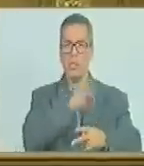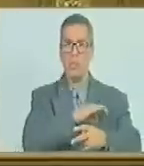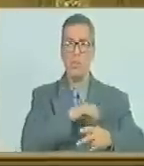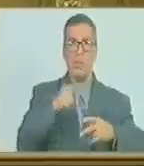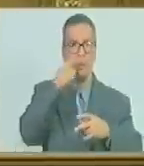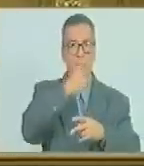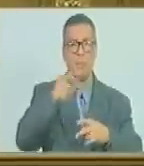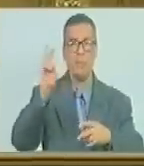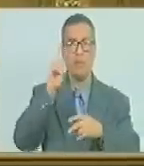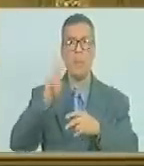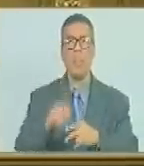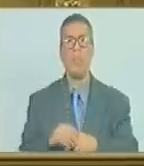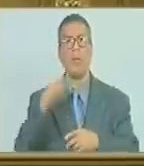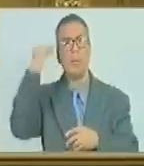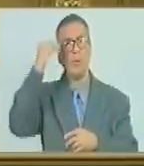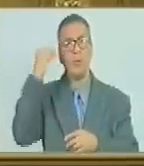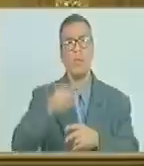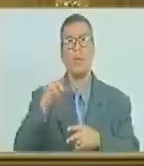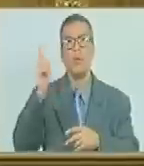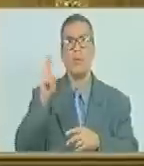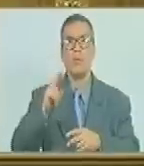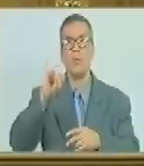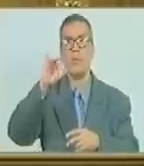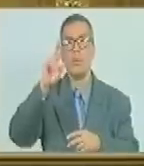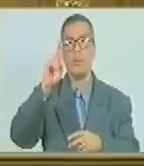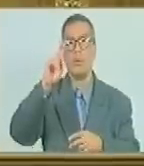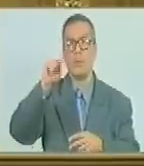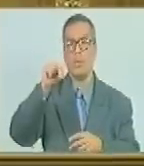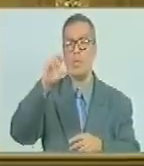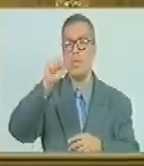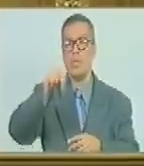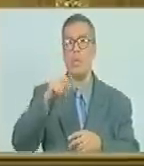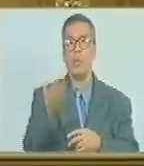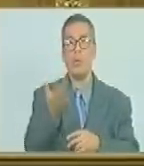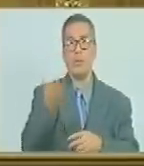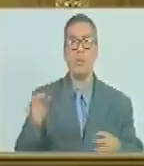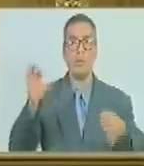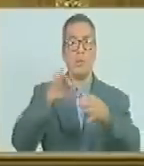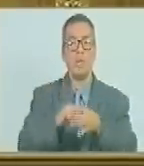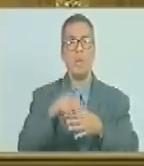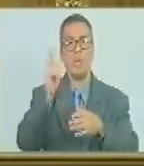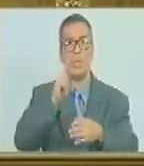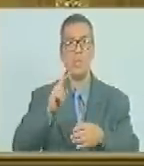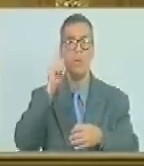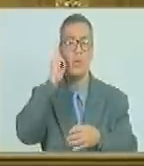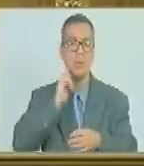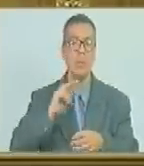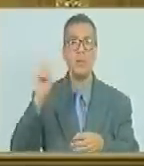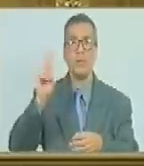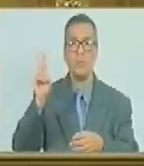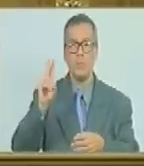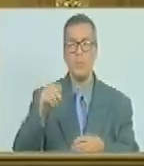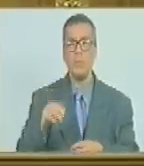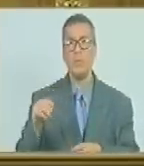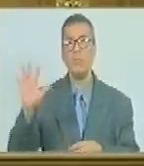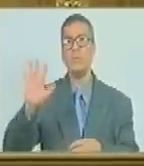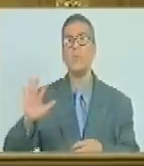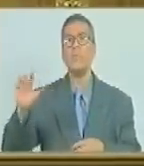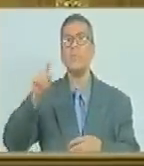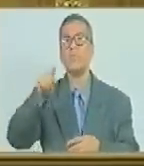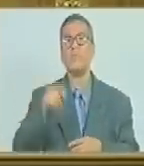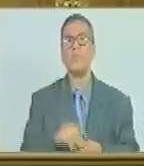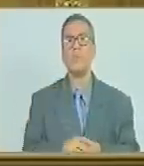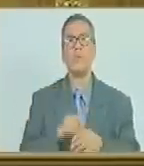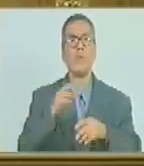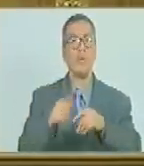venezolano. Considerando que la República Islámica de Irán ha sido un importante aliado de la República Bolivariana de Venezuela,